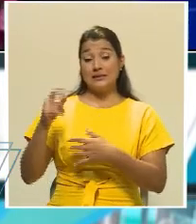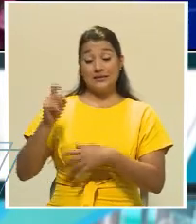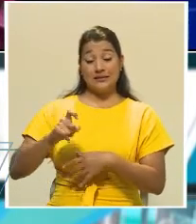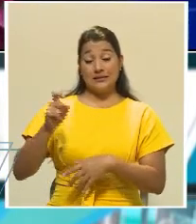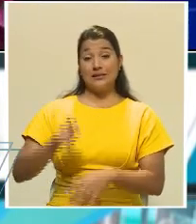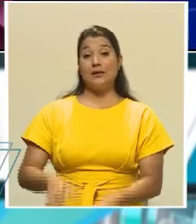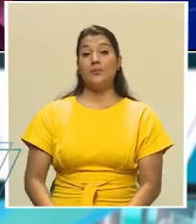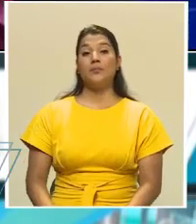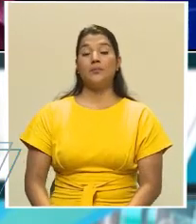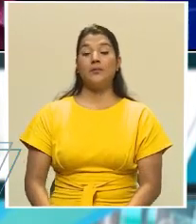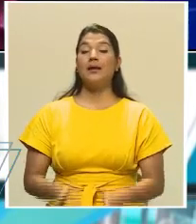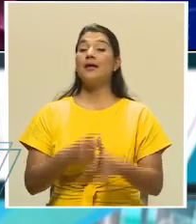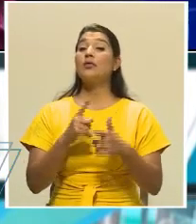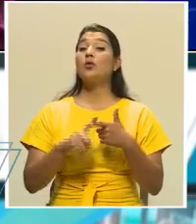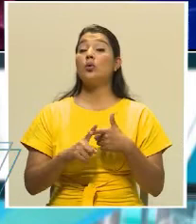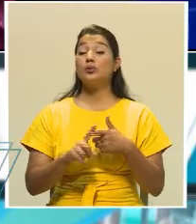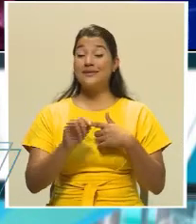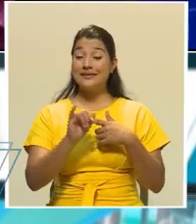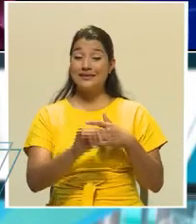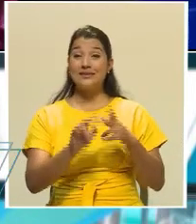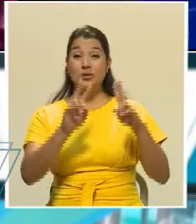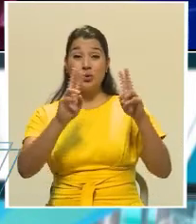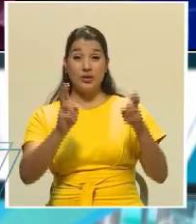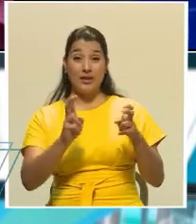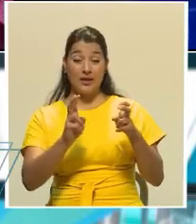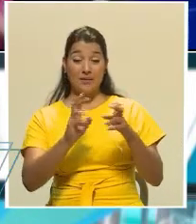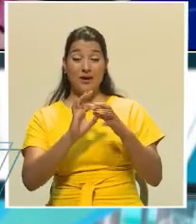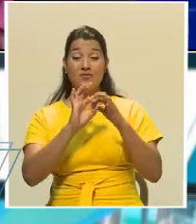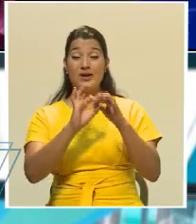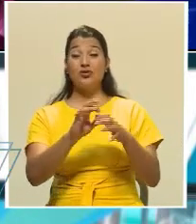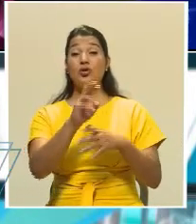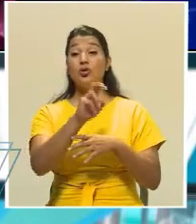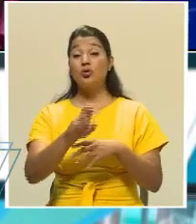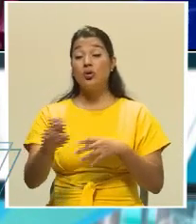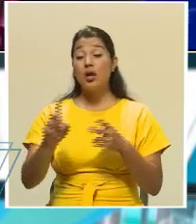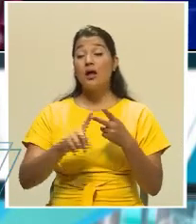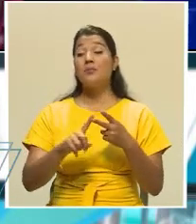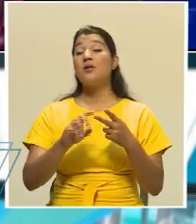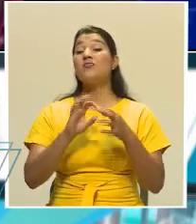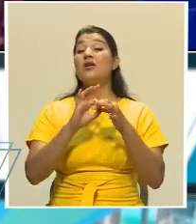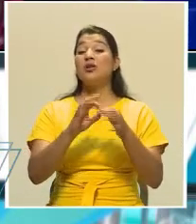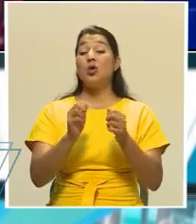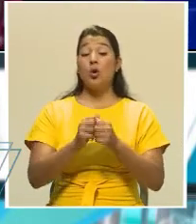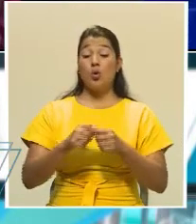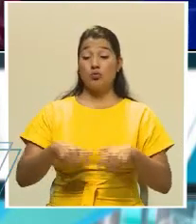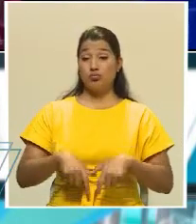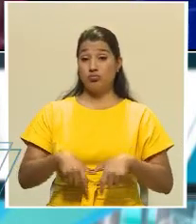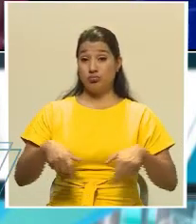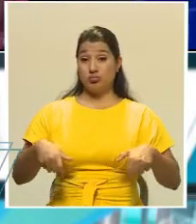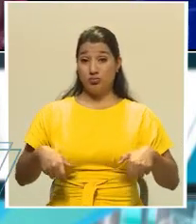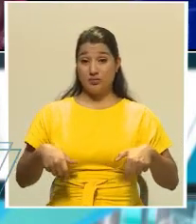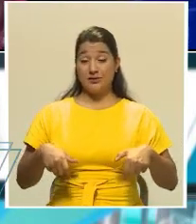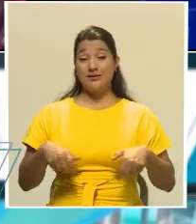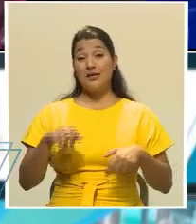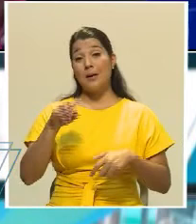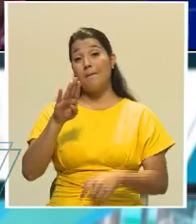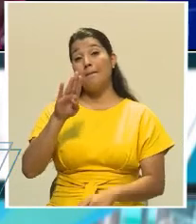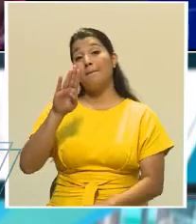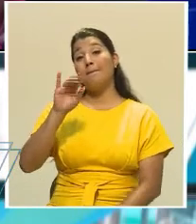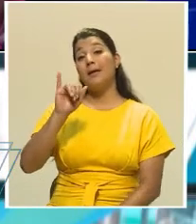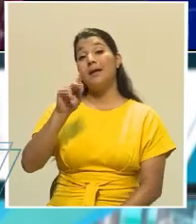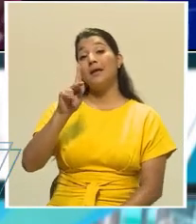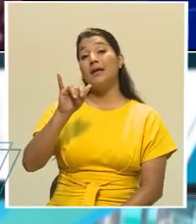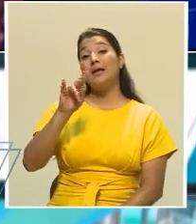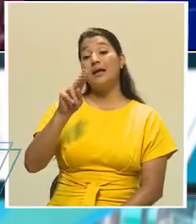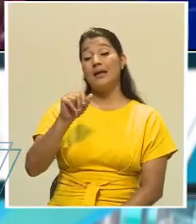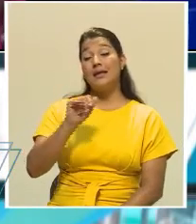financiamiento, ¿verdad? Entonces, esos temas de las transferencias, de los destinos, también son temas de fondo que